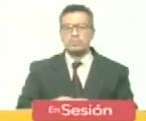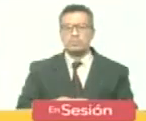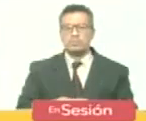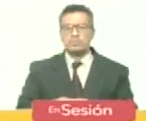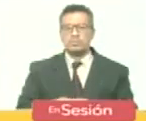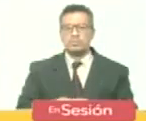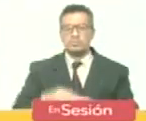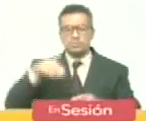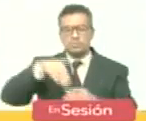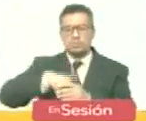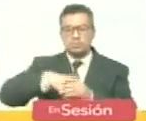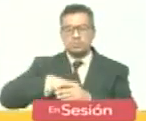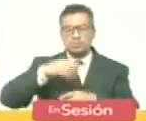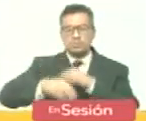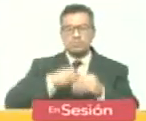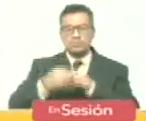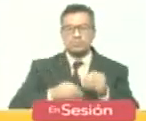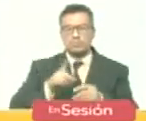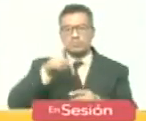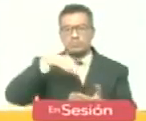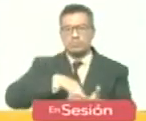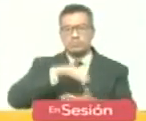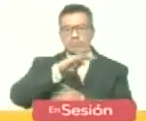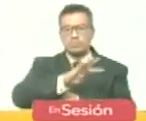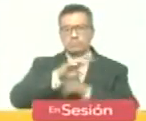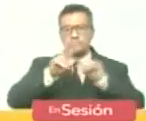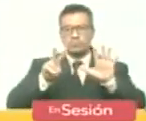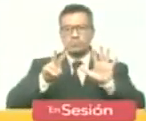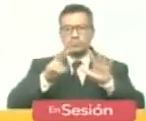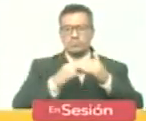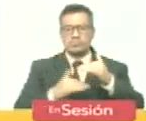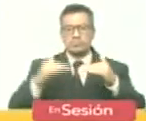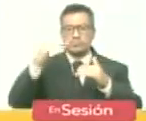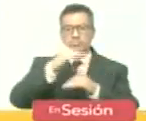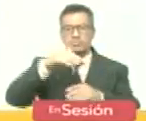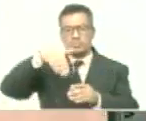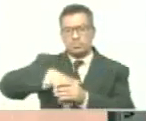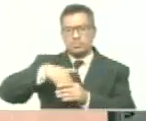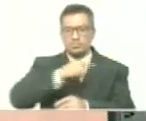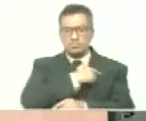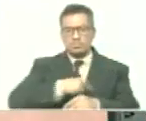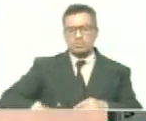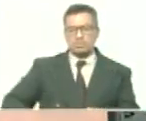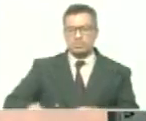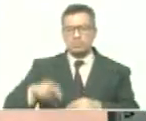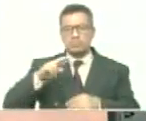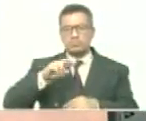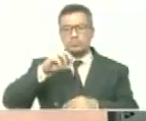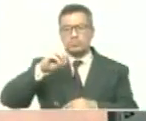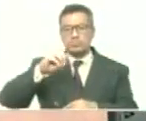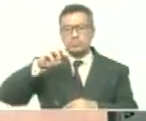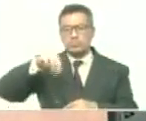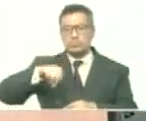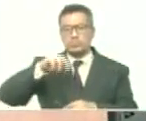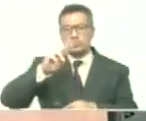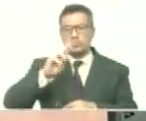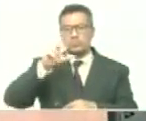De las elecciones que se dan en 1947, surge entonces electo presidente don Rómulo Gallegos,